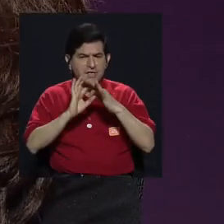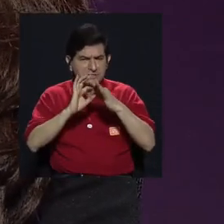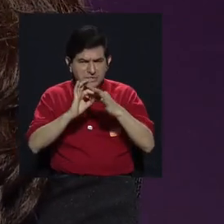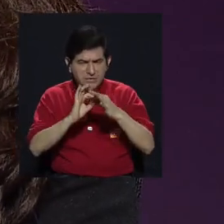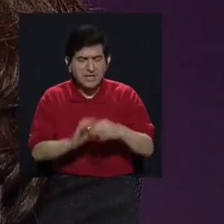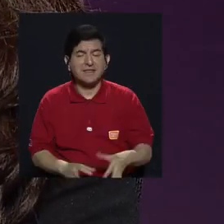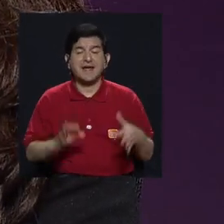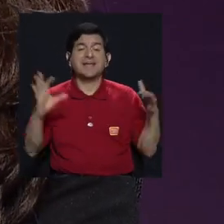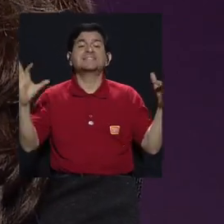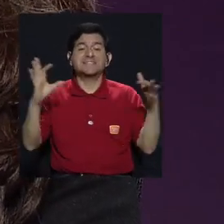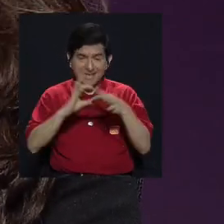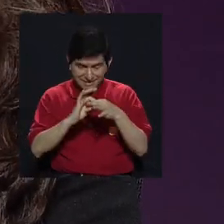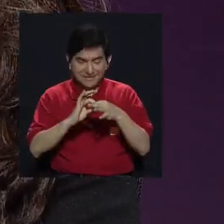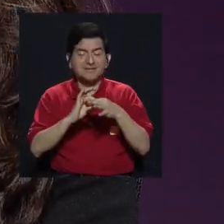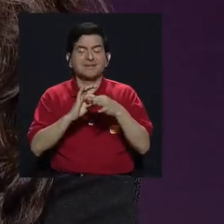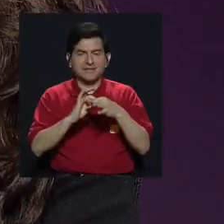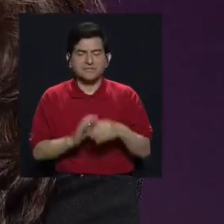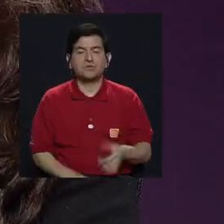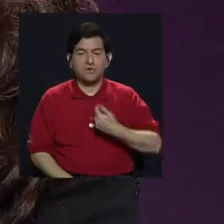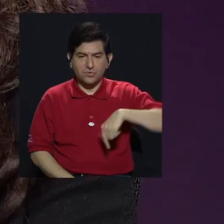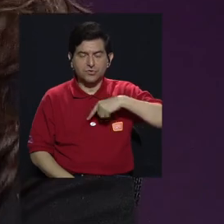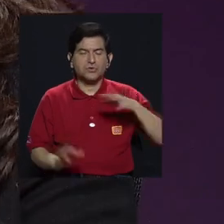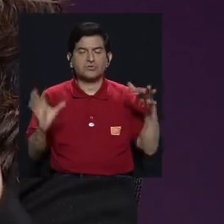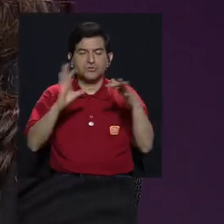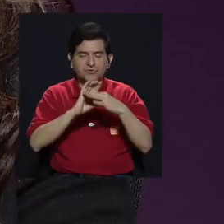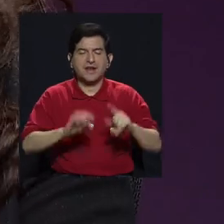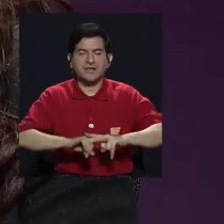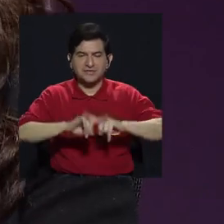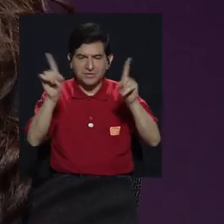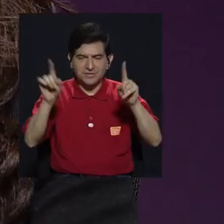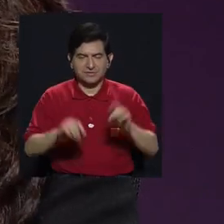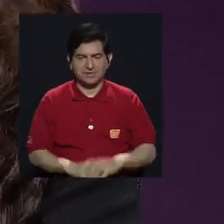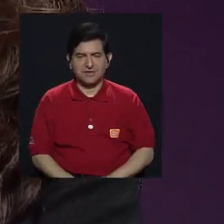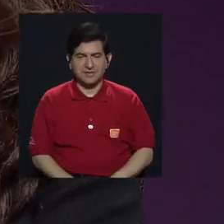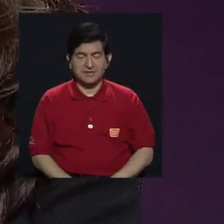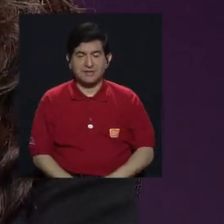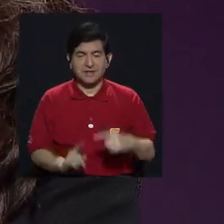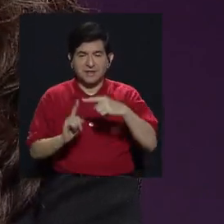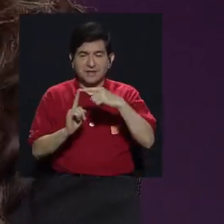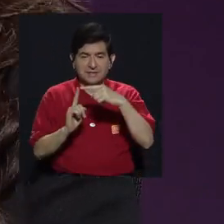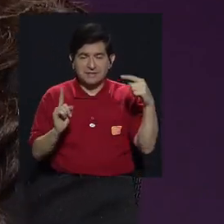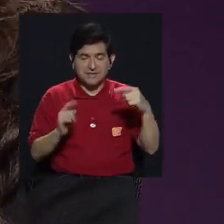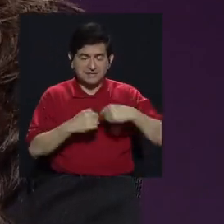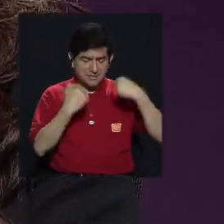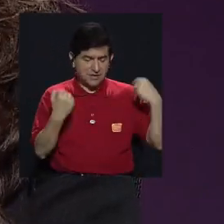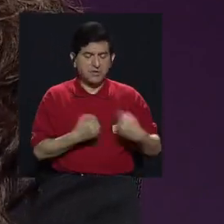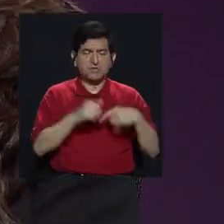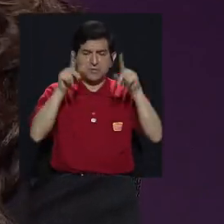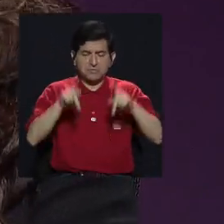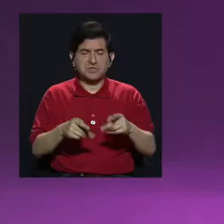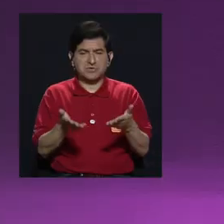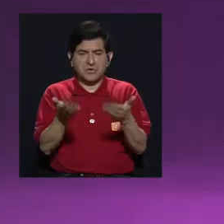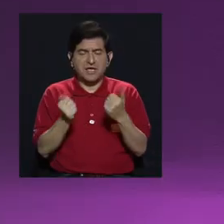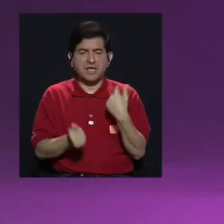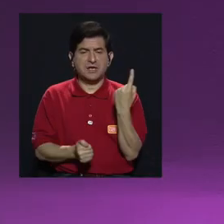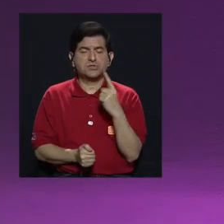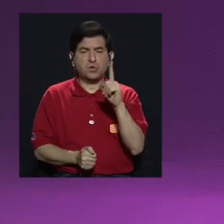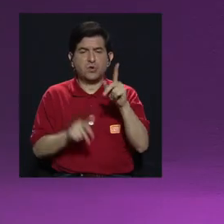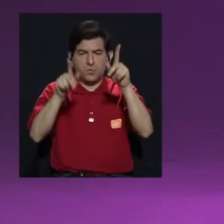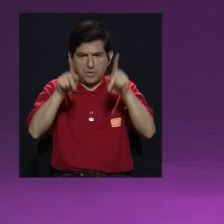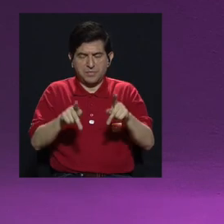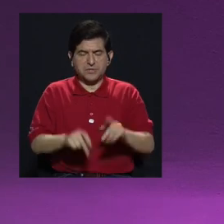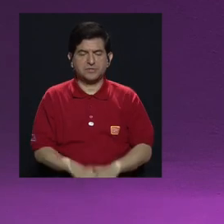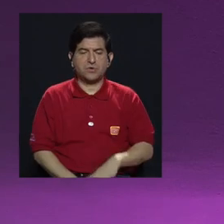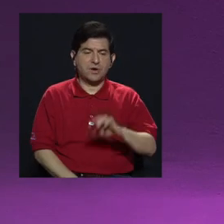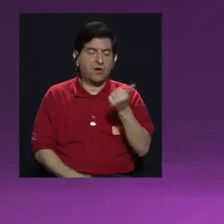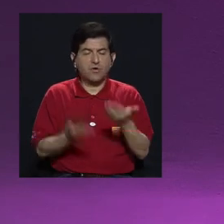qué interesante, porque somos relacionalmente diversos. Hay gente que le nace desde el corazón ser monógamo. O la gente personas, muy enamoradiza,